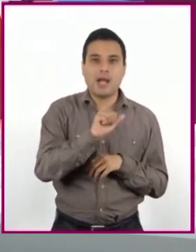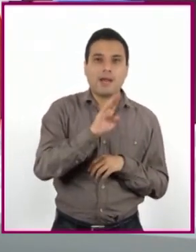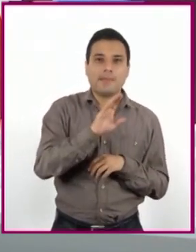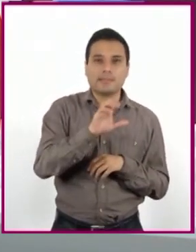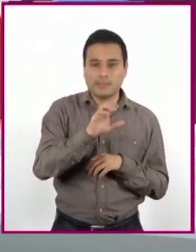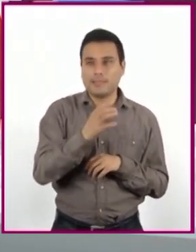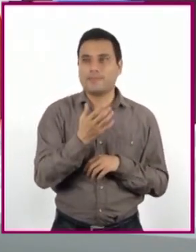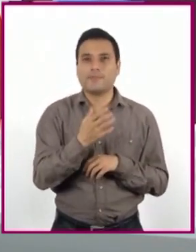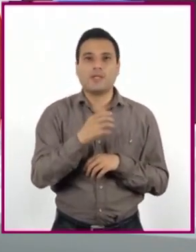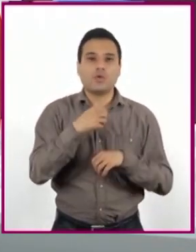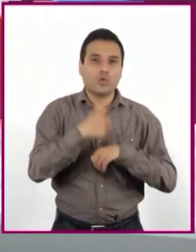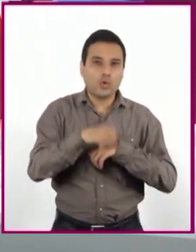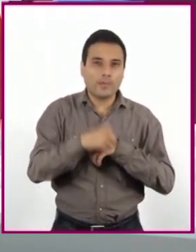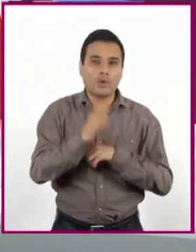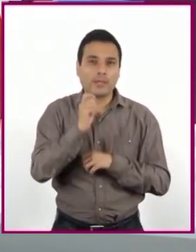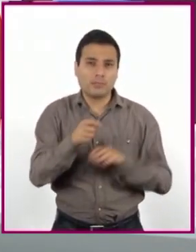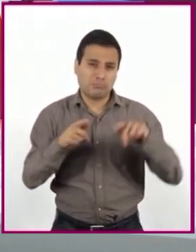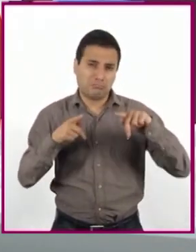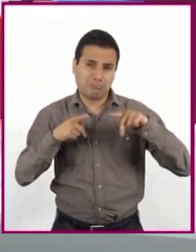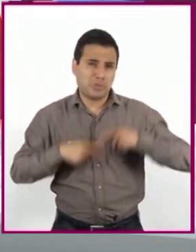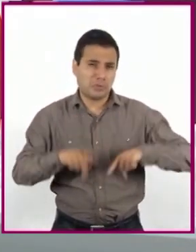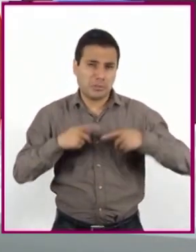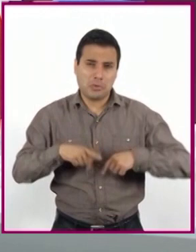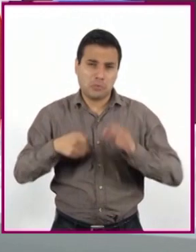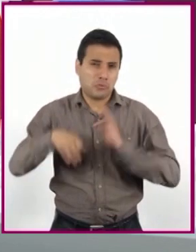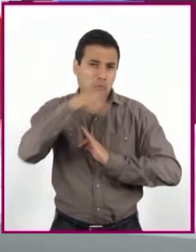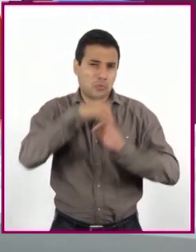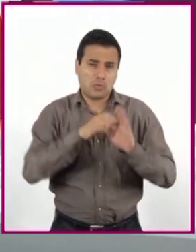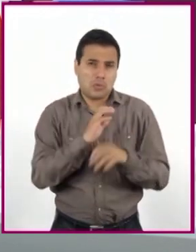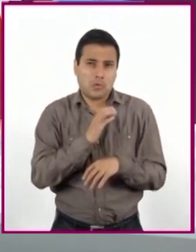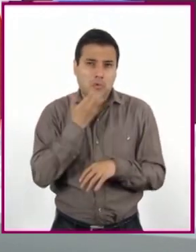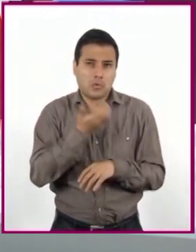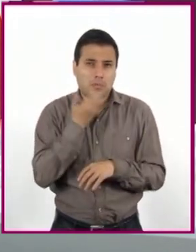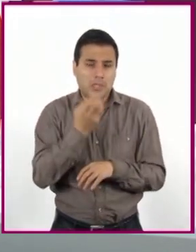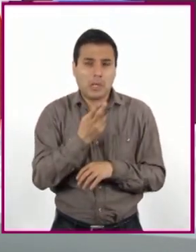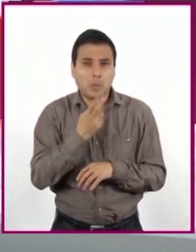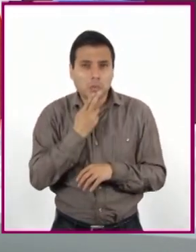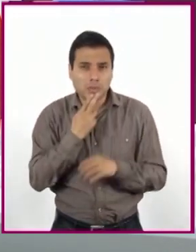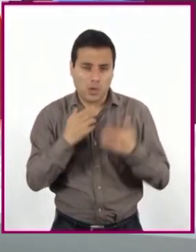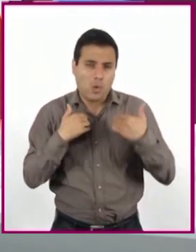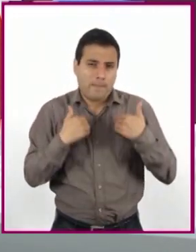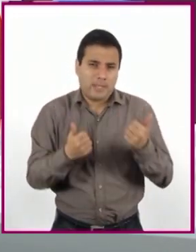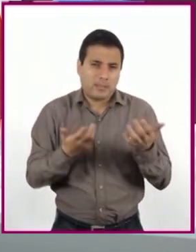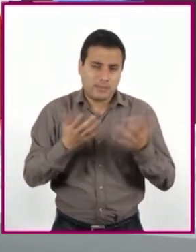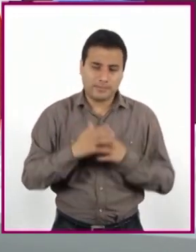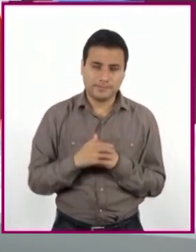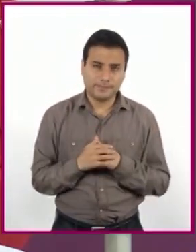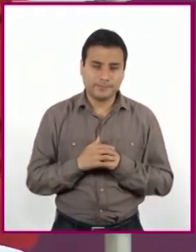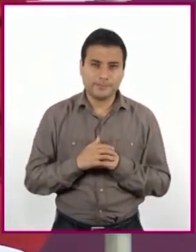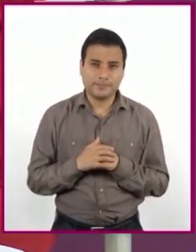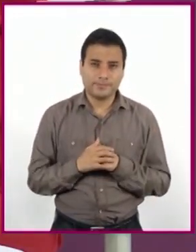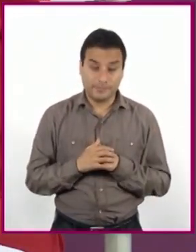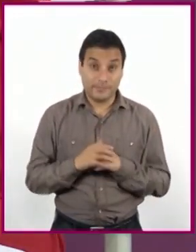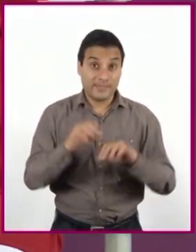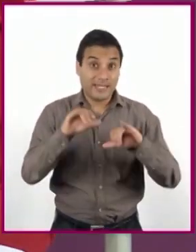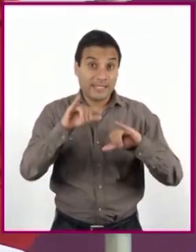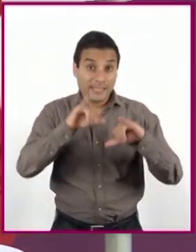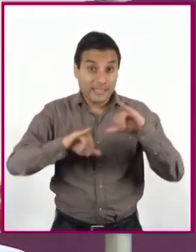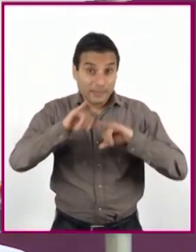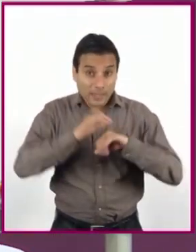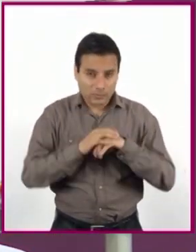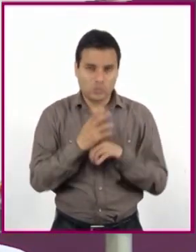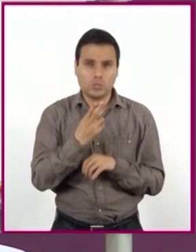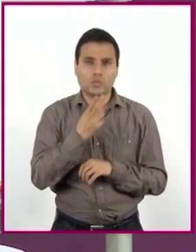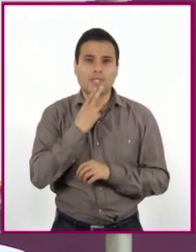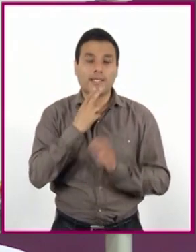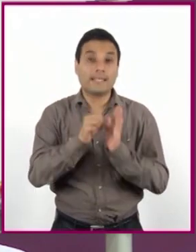son símbolos de que manera general utilizamos y ayudan a entender diferentes lenguajes. En química utilizamos los